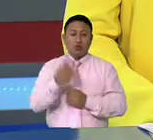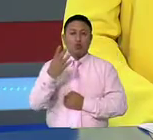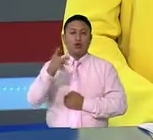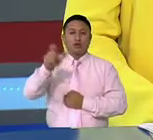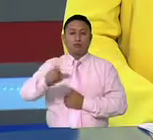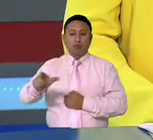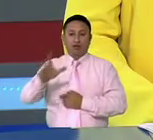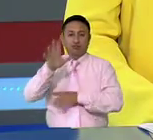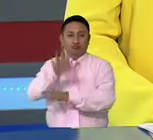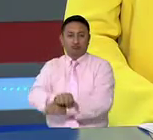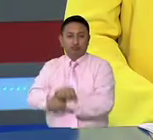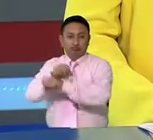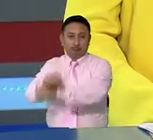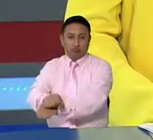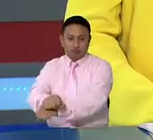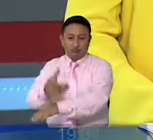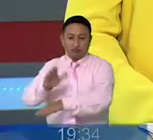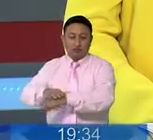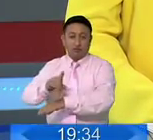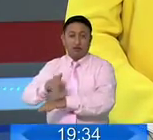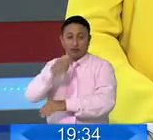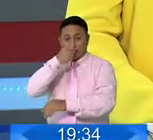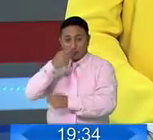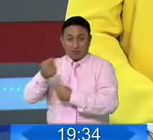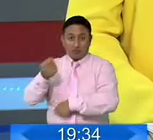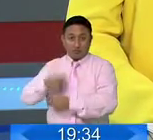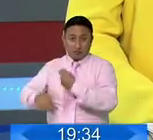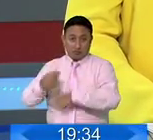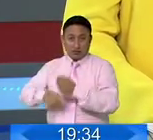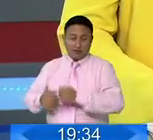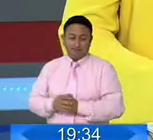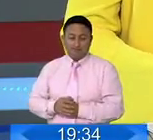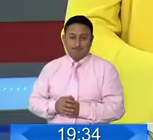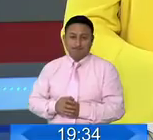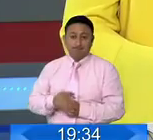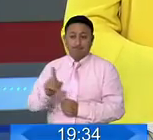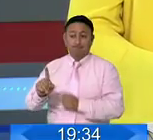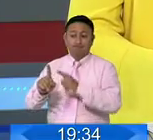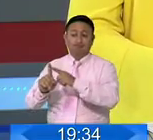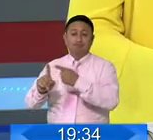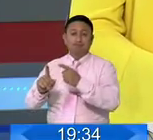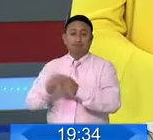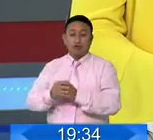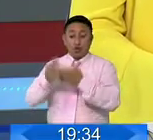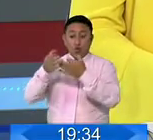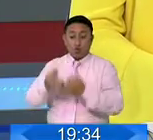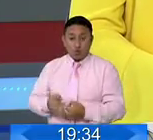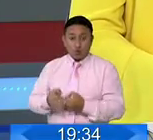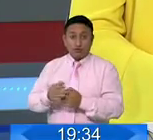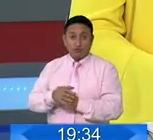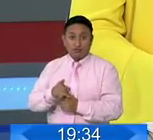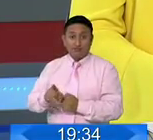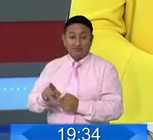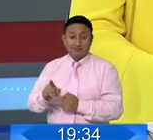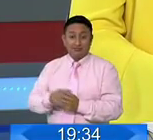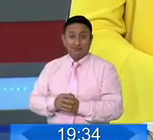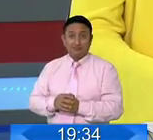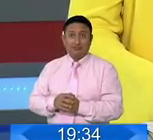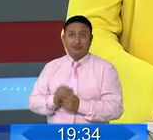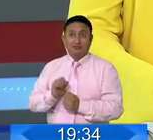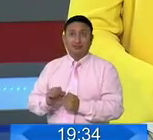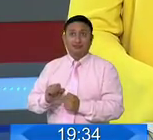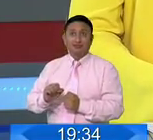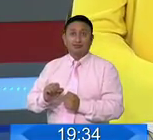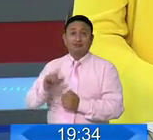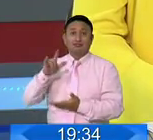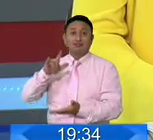fueron detenidas, acusadas de traficar sustancias sujetas a fiscalización. Uno de ellos fue sorprendido mientras intentaba salir